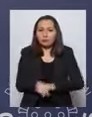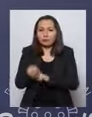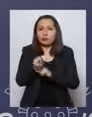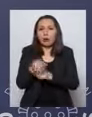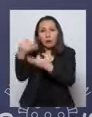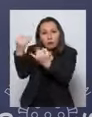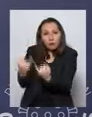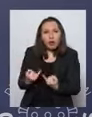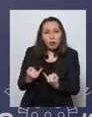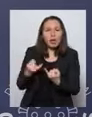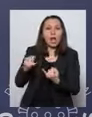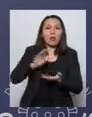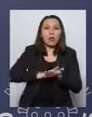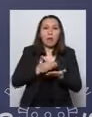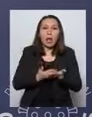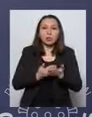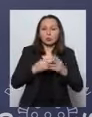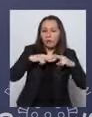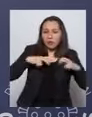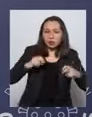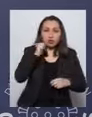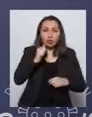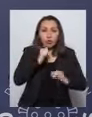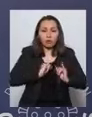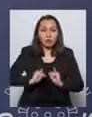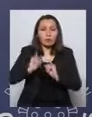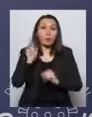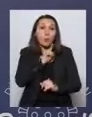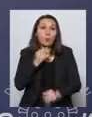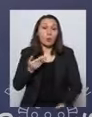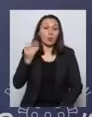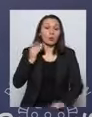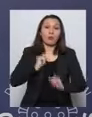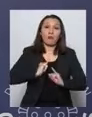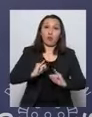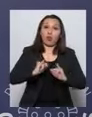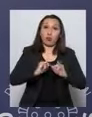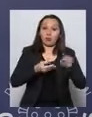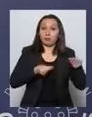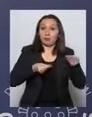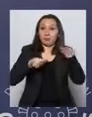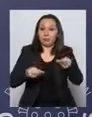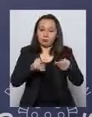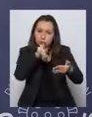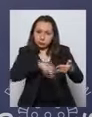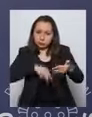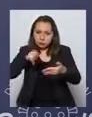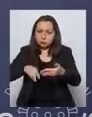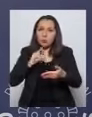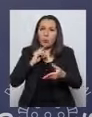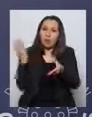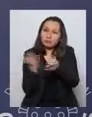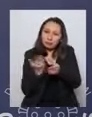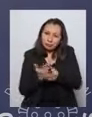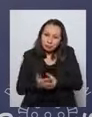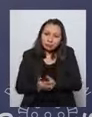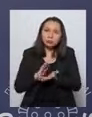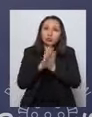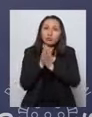los datos de epidemiológico que presentamos todos los días el último informe además y compilado de